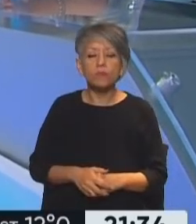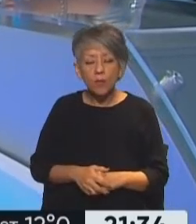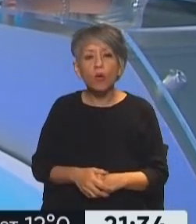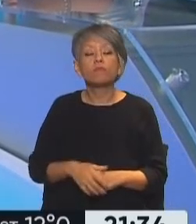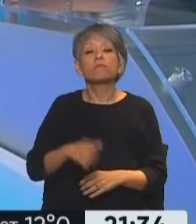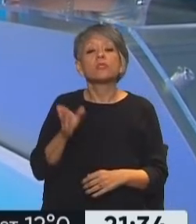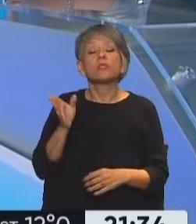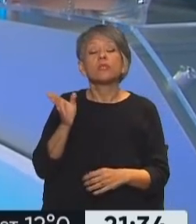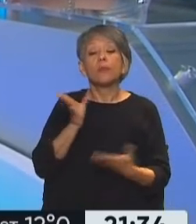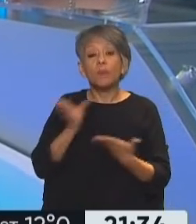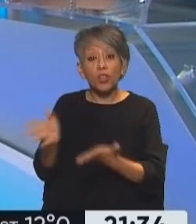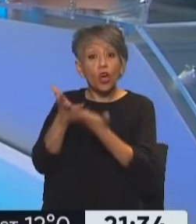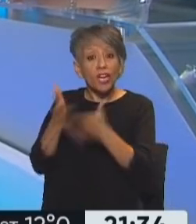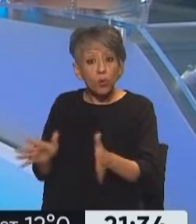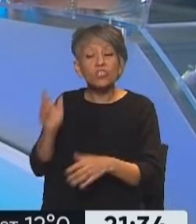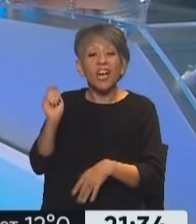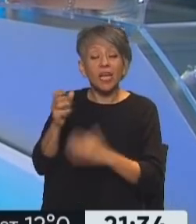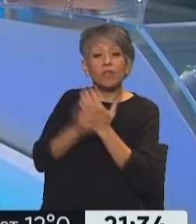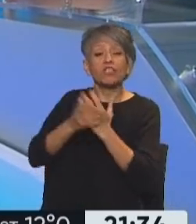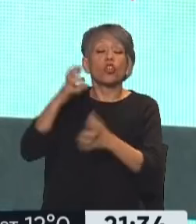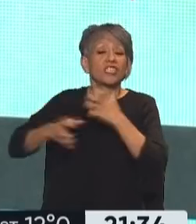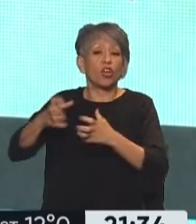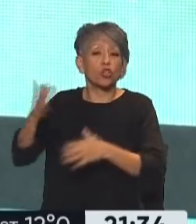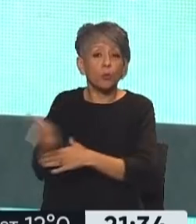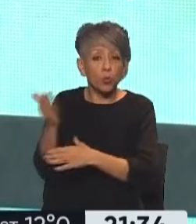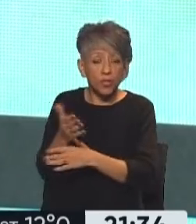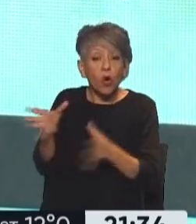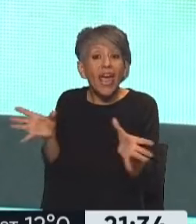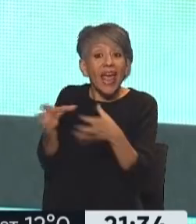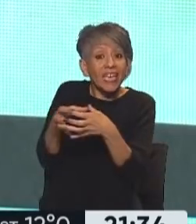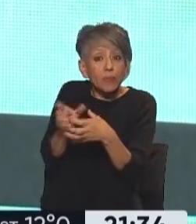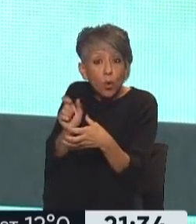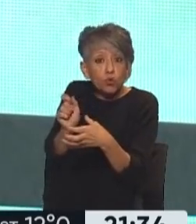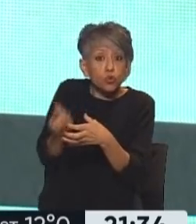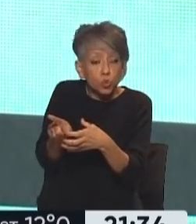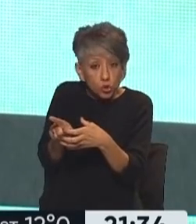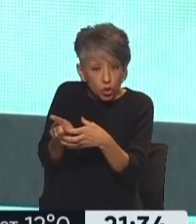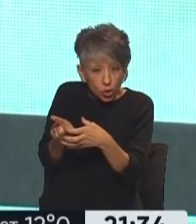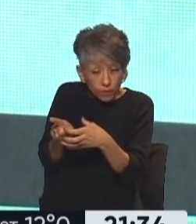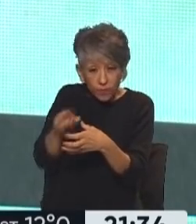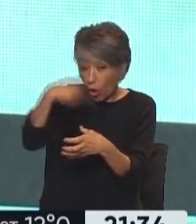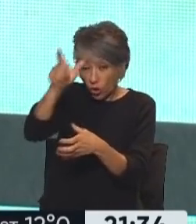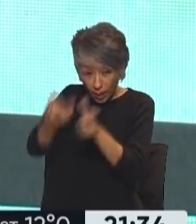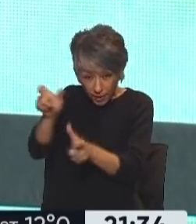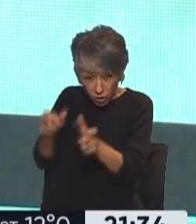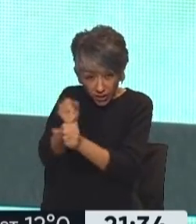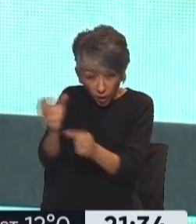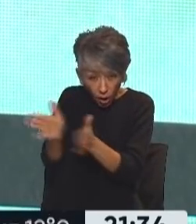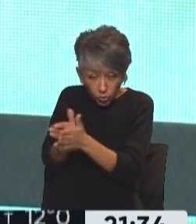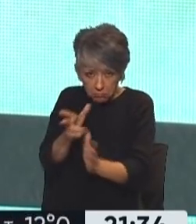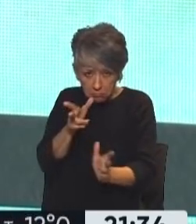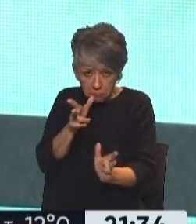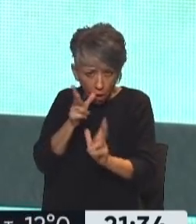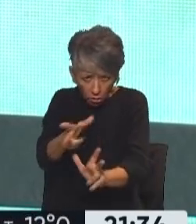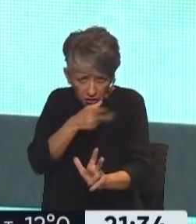renuncia del ministro de Desarrollo Productivo. El equipo que lo acompañaba a Culfas en el ministerio todavía no se ha manifestado respecto a su